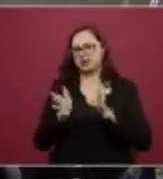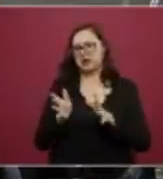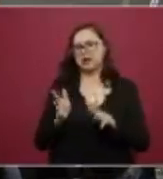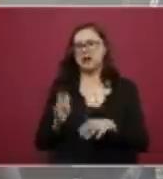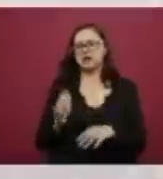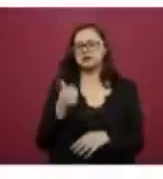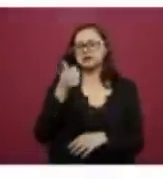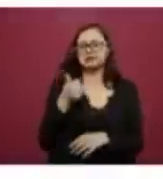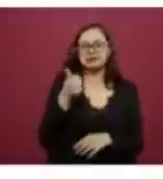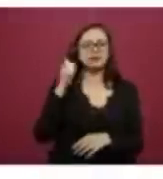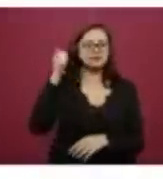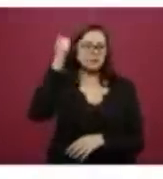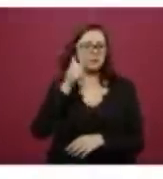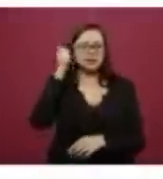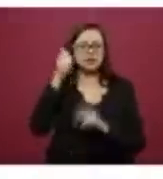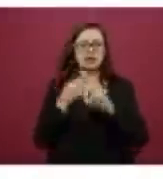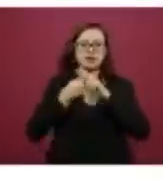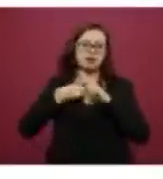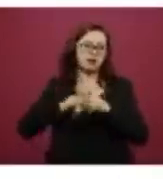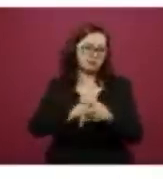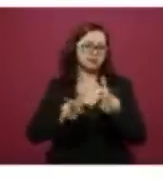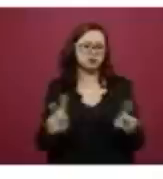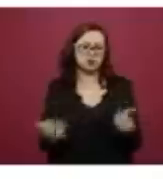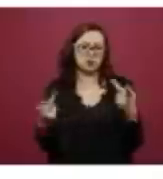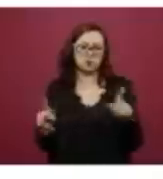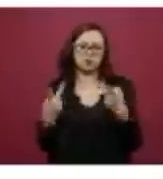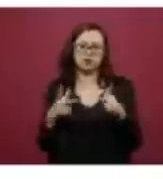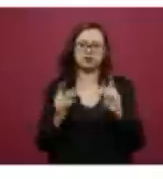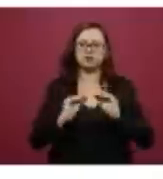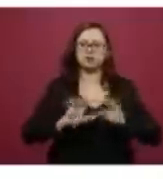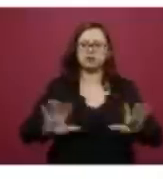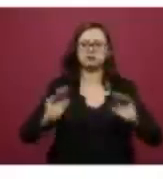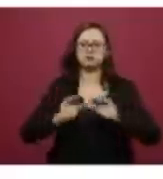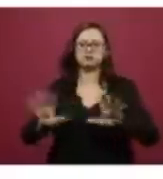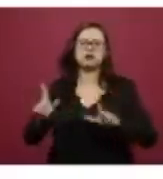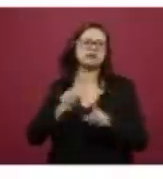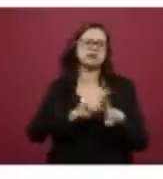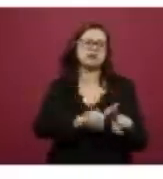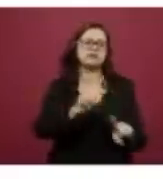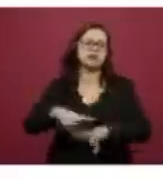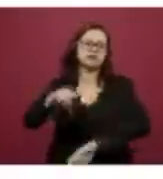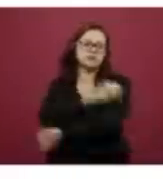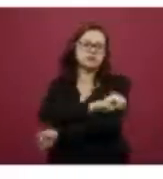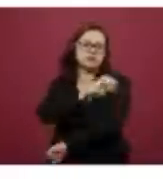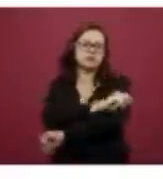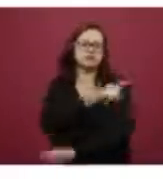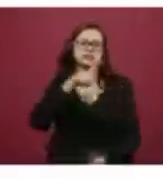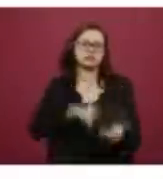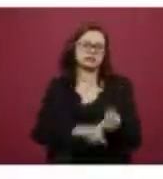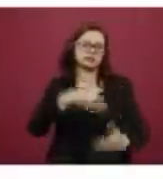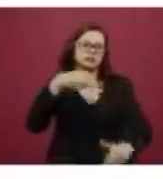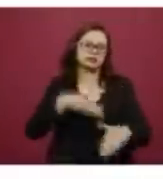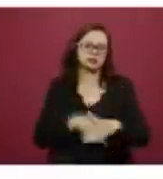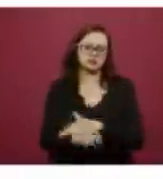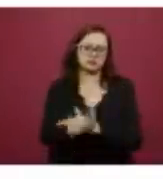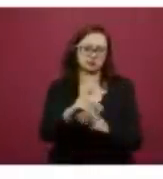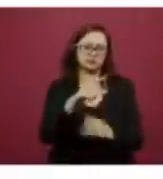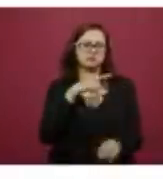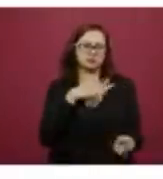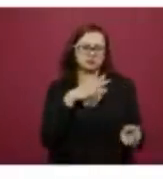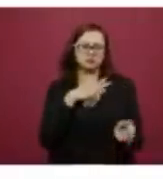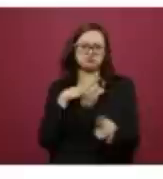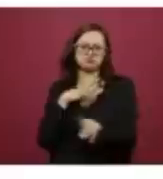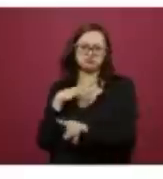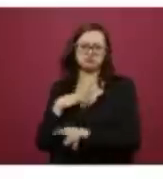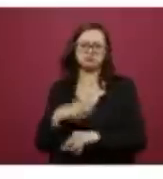el 6 de abril en las ventanillas del propio metro de la Ciudad de México.